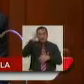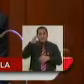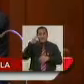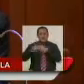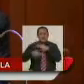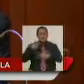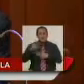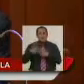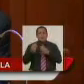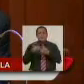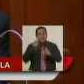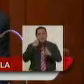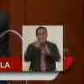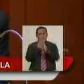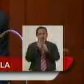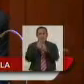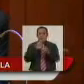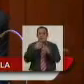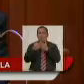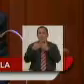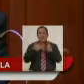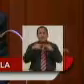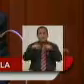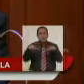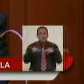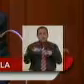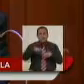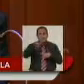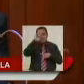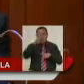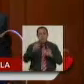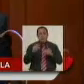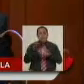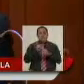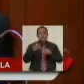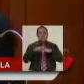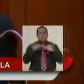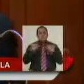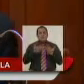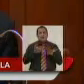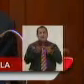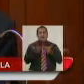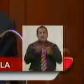Nacional para actuar en cualquier punto del territorio peruano sin afectar el